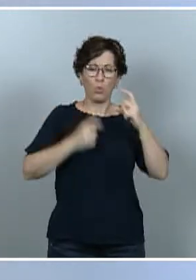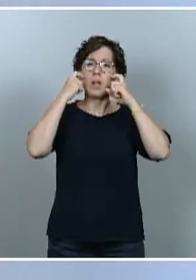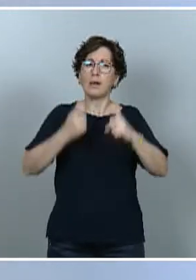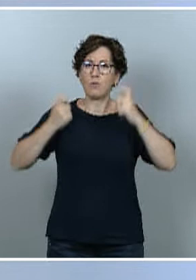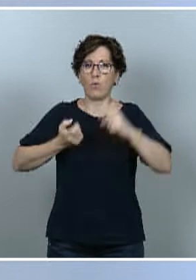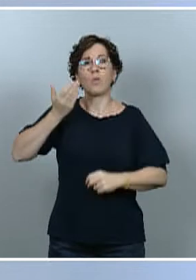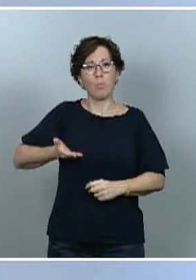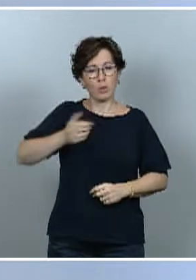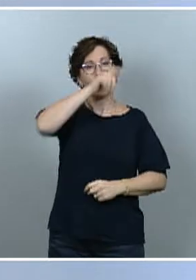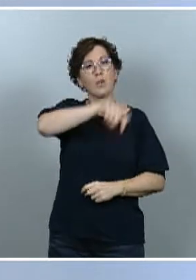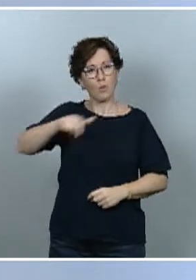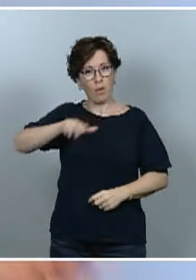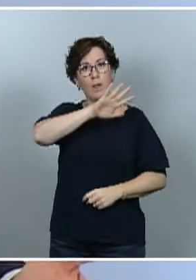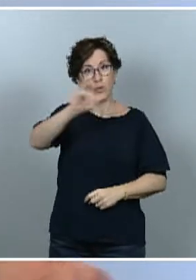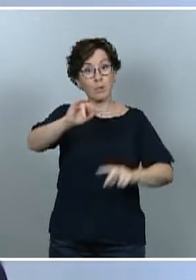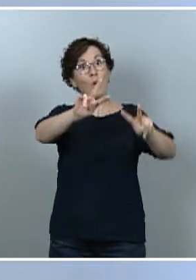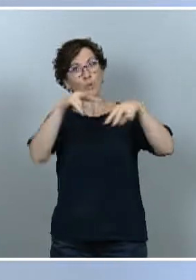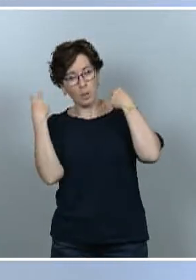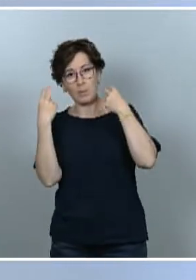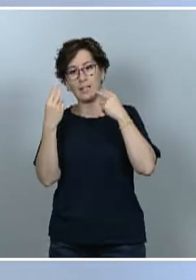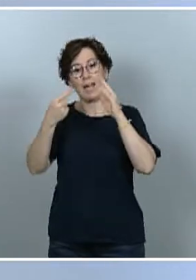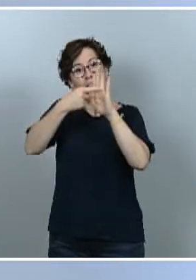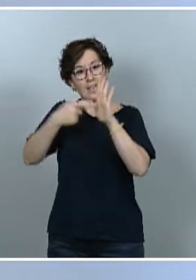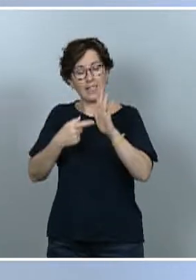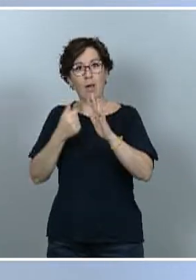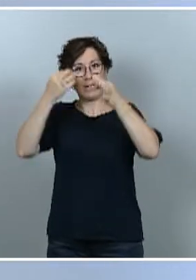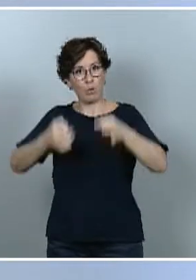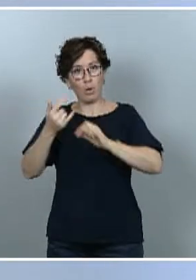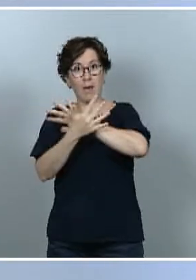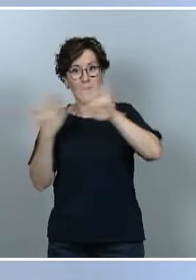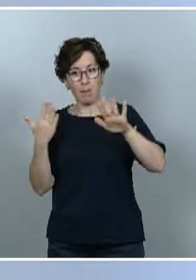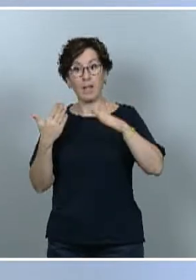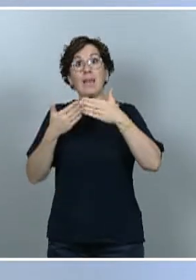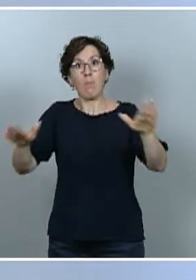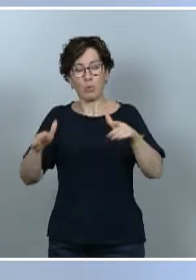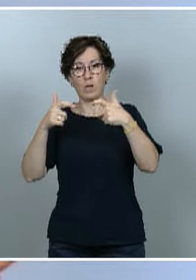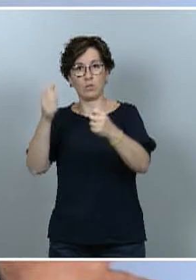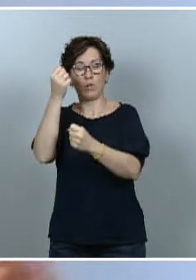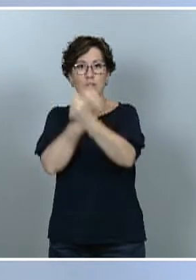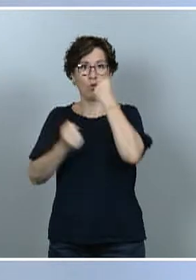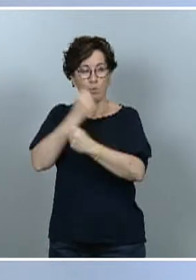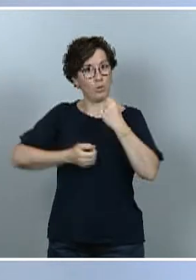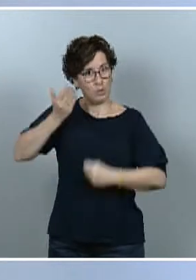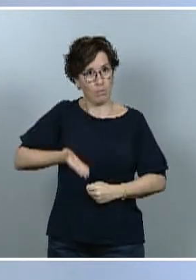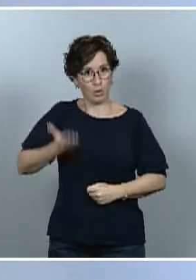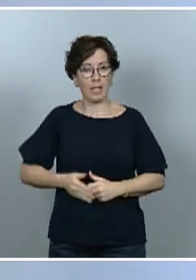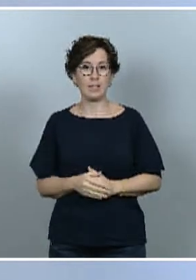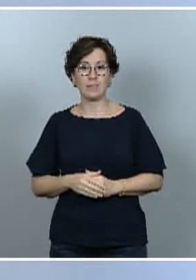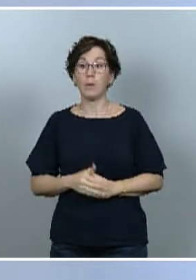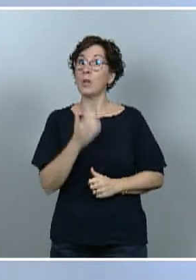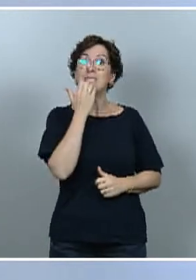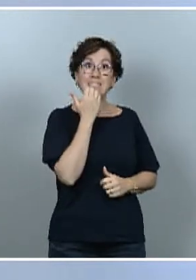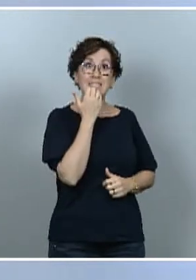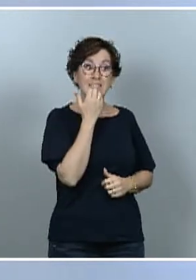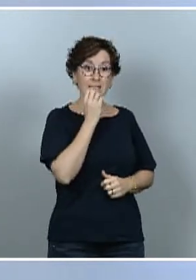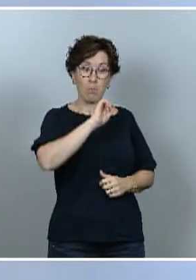permite una desescalada segura y rápida y, por ejemplo, la apertura de sectores económicos tan importantes. Pero si la primera etapa, recordarán ustedes,